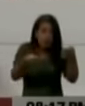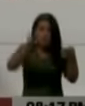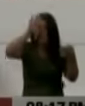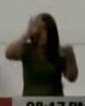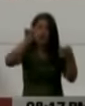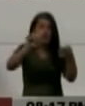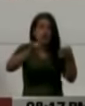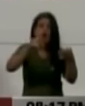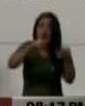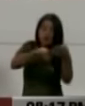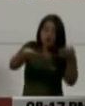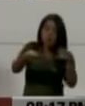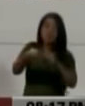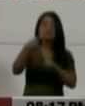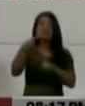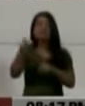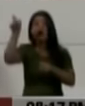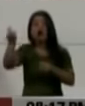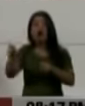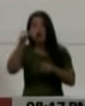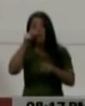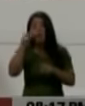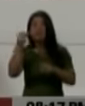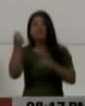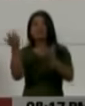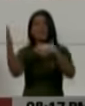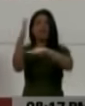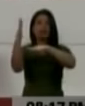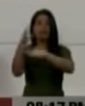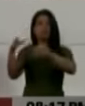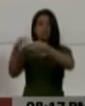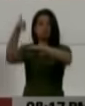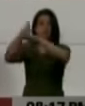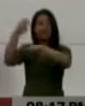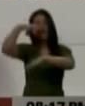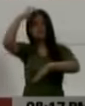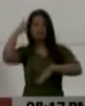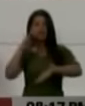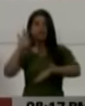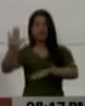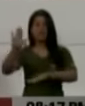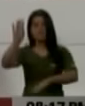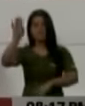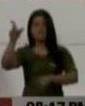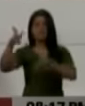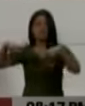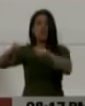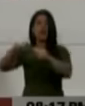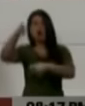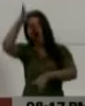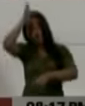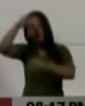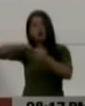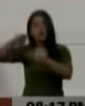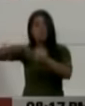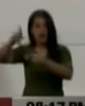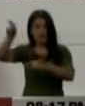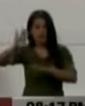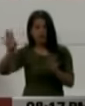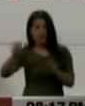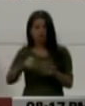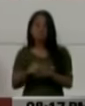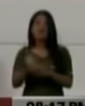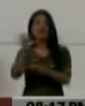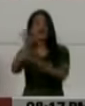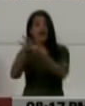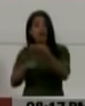Prieto Parolin, quien es como decir el canciller del Vaticano. Una carta enviada